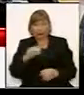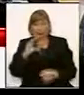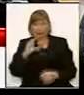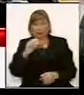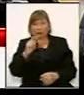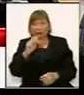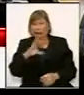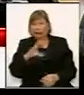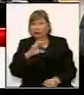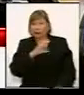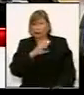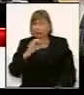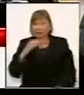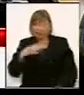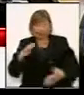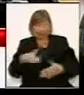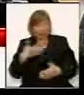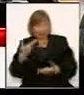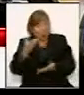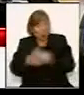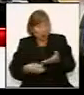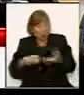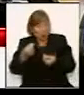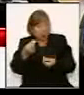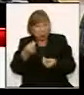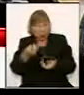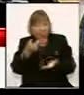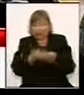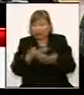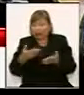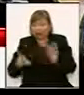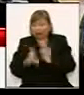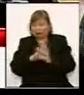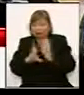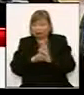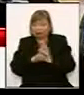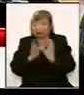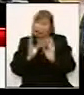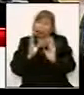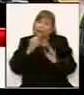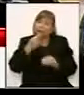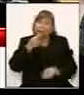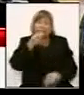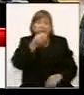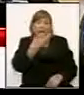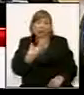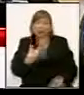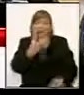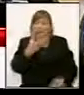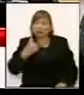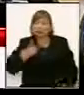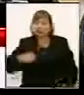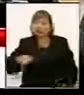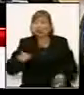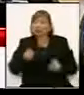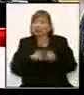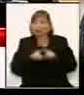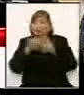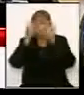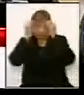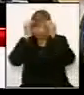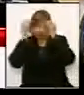Cantacallao? Existe el presupuesto, técnicamente, legalmente, nos lo dirá la municipalidad. También la